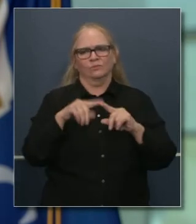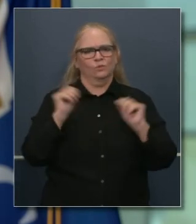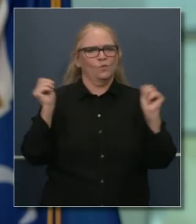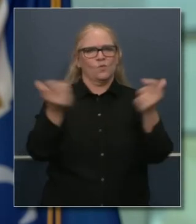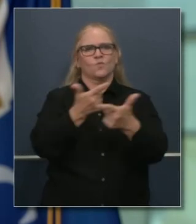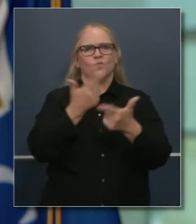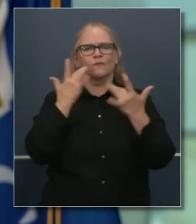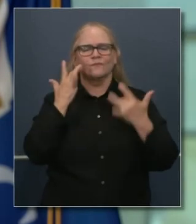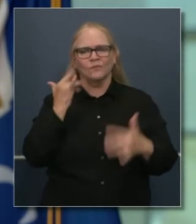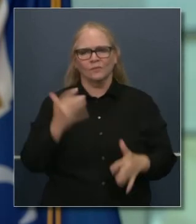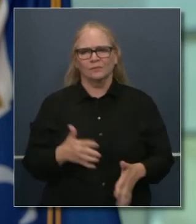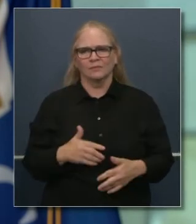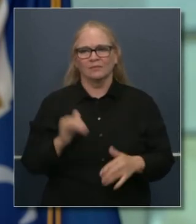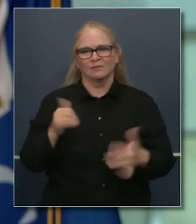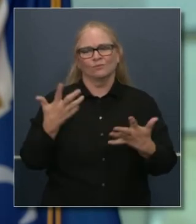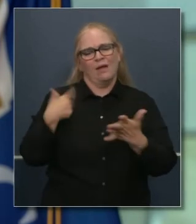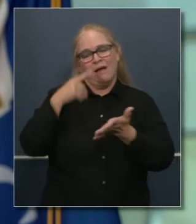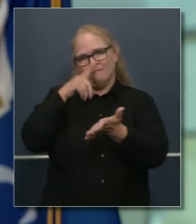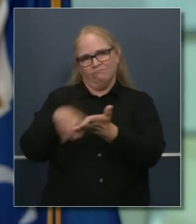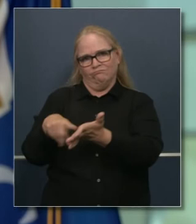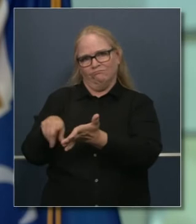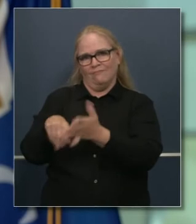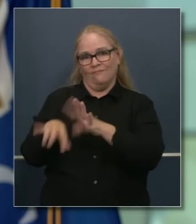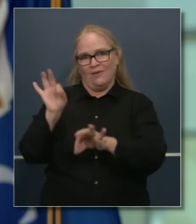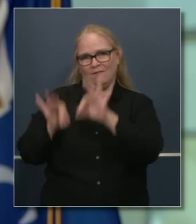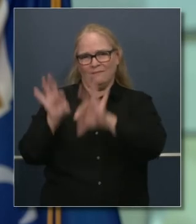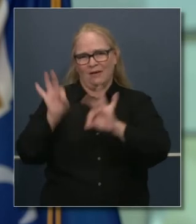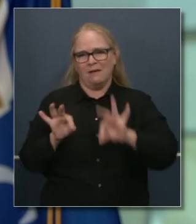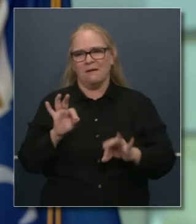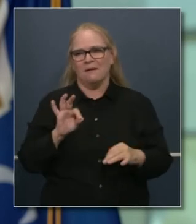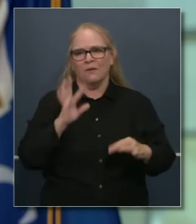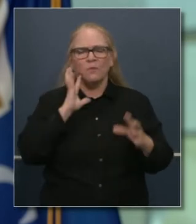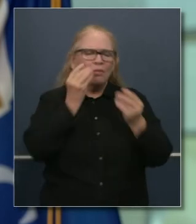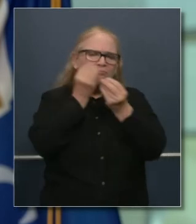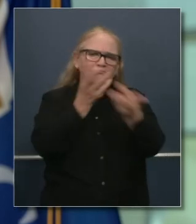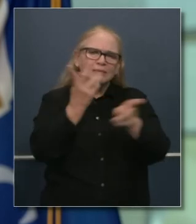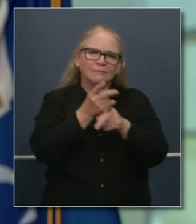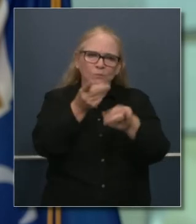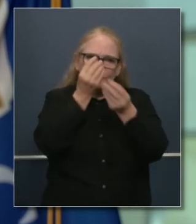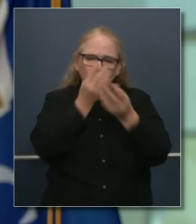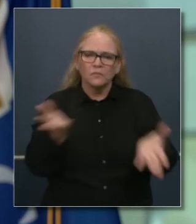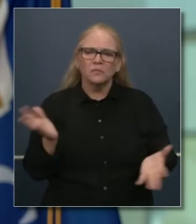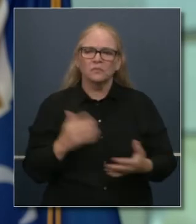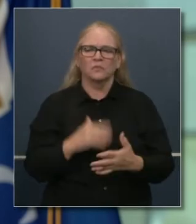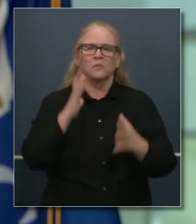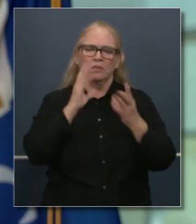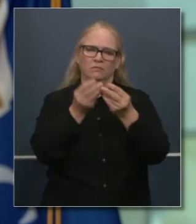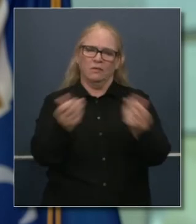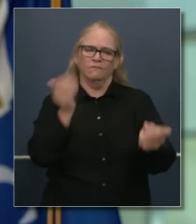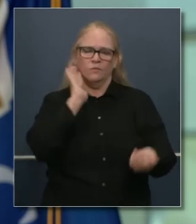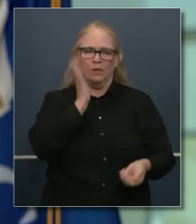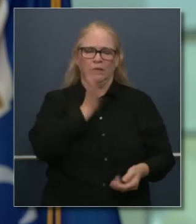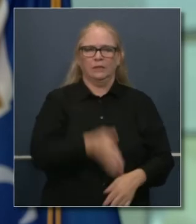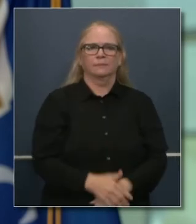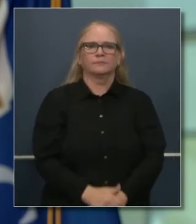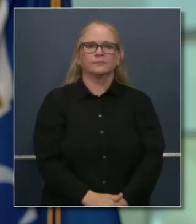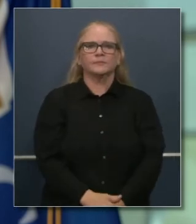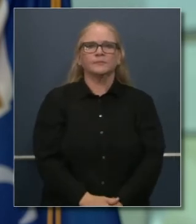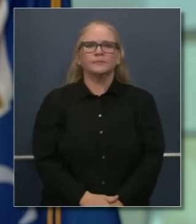que esto es lo que la investigación determinará es lo que el proceso resolverá finalmente